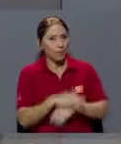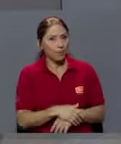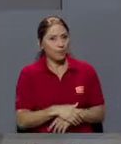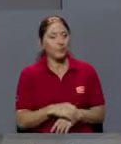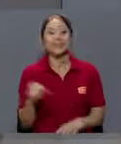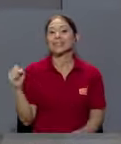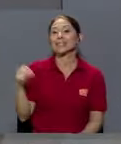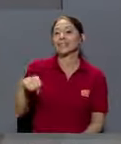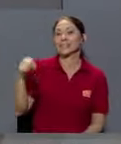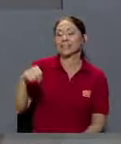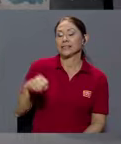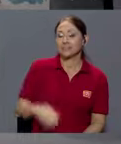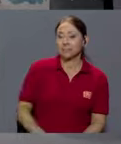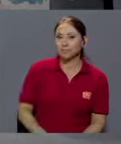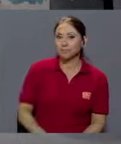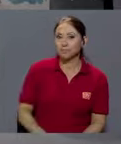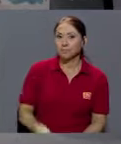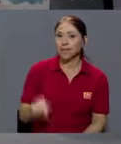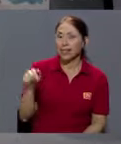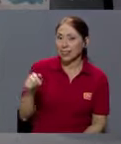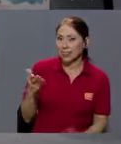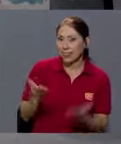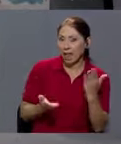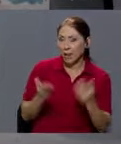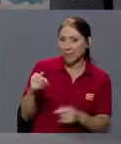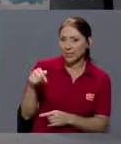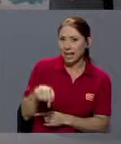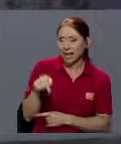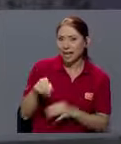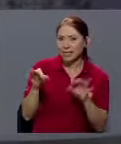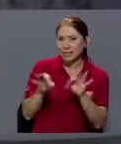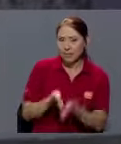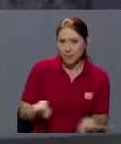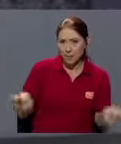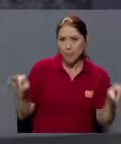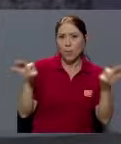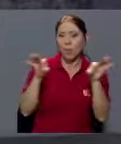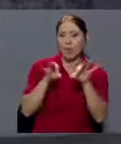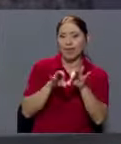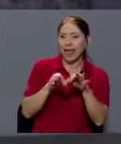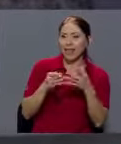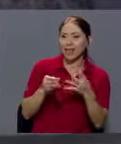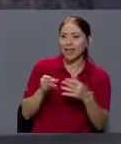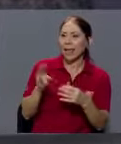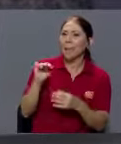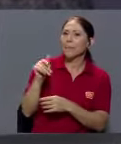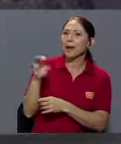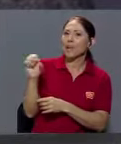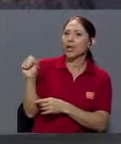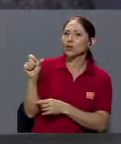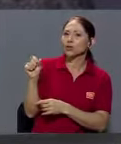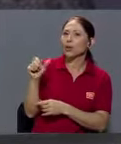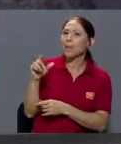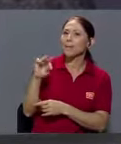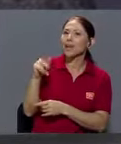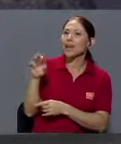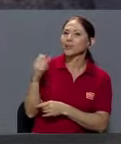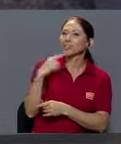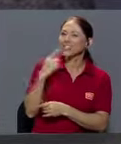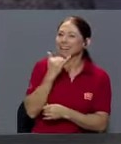tiempo. Sí, tal vez acá, Marielos, es importante, Maribel, ya te cambié el